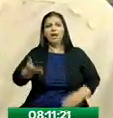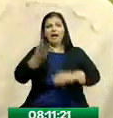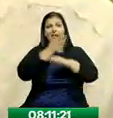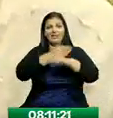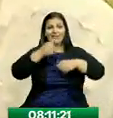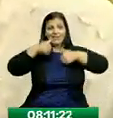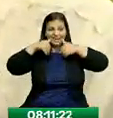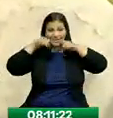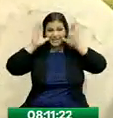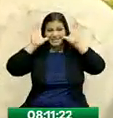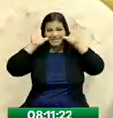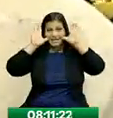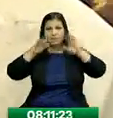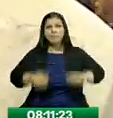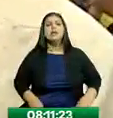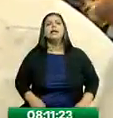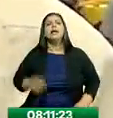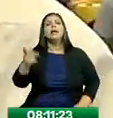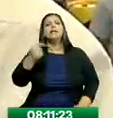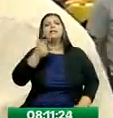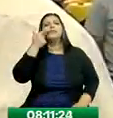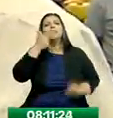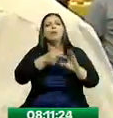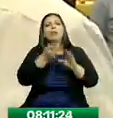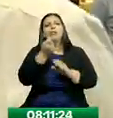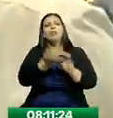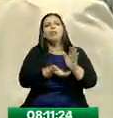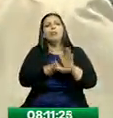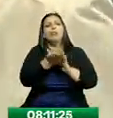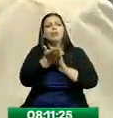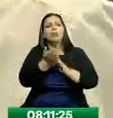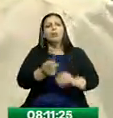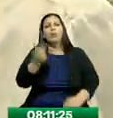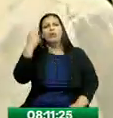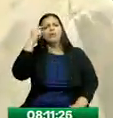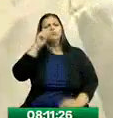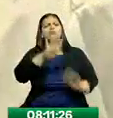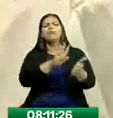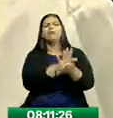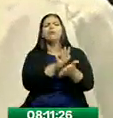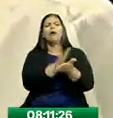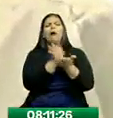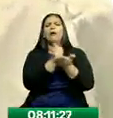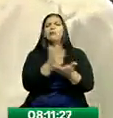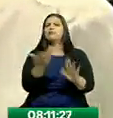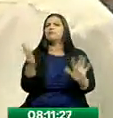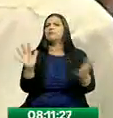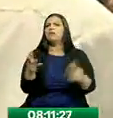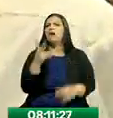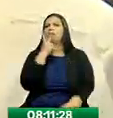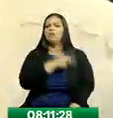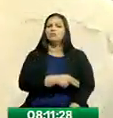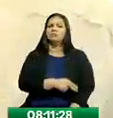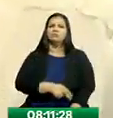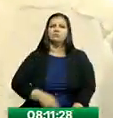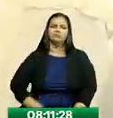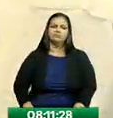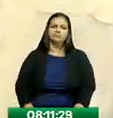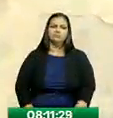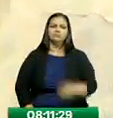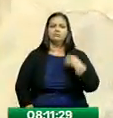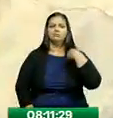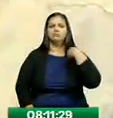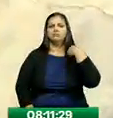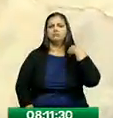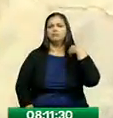y no cumple. Un gobierno mentiroso, no podemos creerlo. ¿Ha sacado cálculos con subsidio, sin subsidio, cuánto se incrementaría